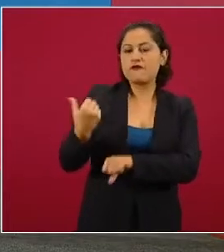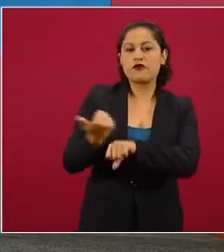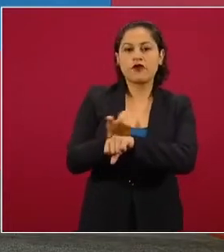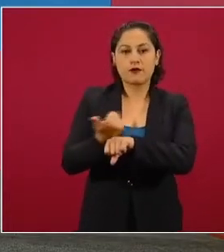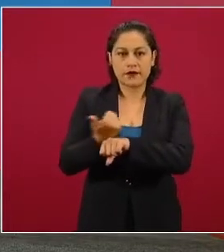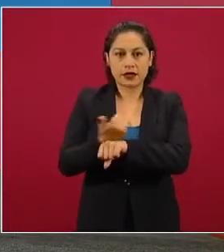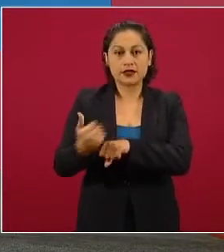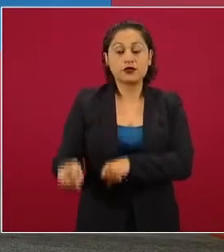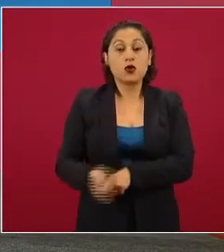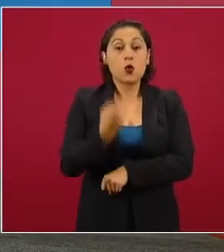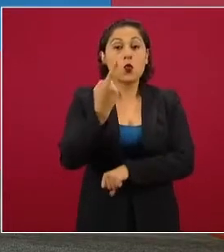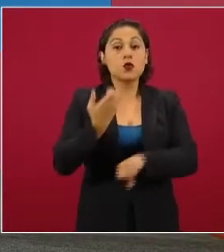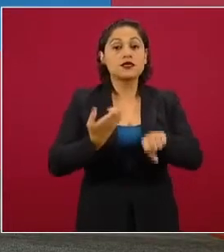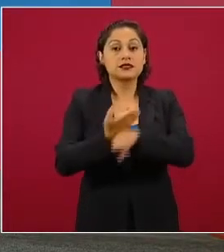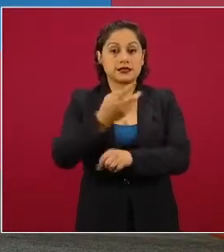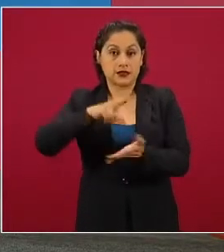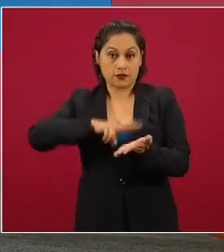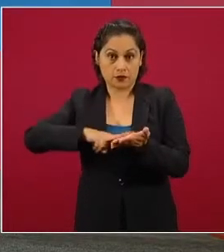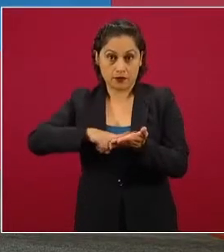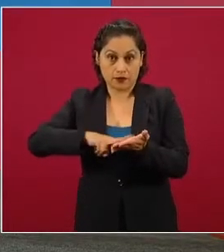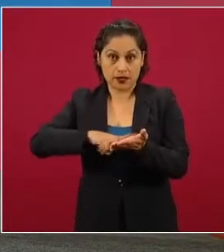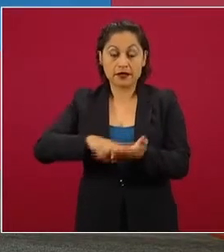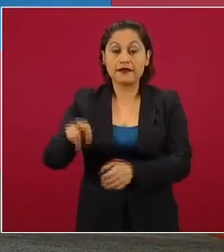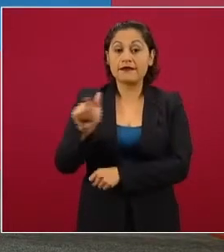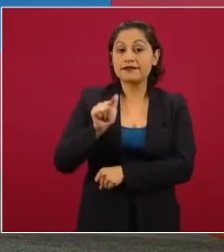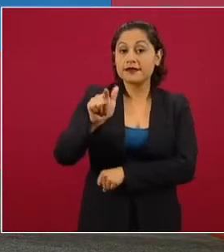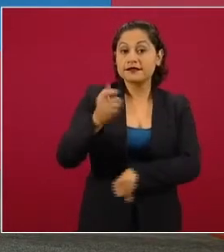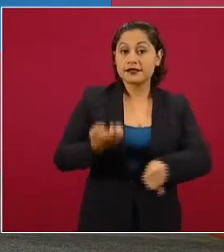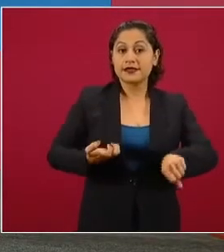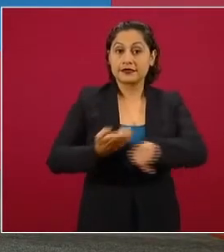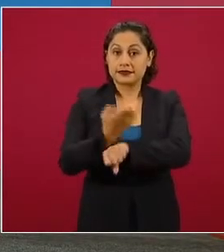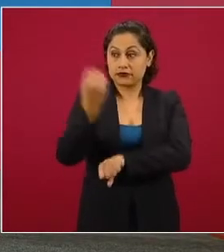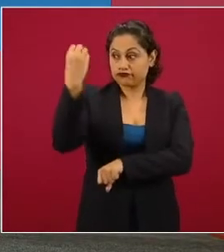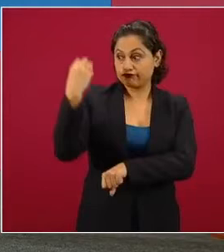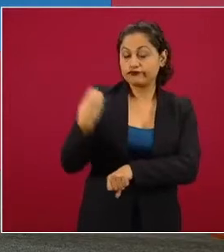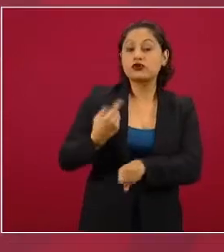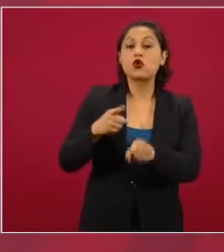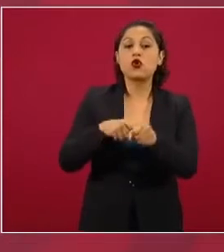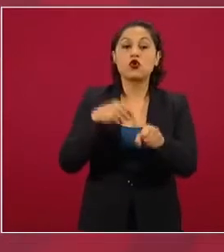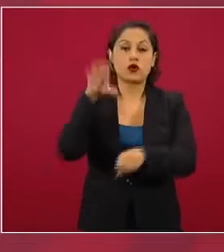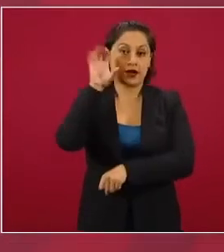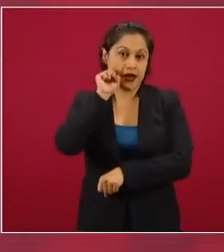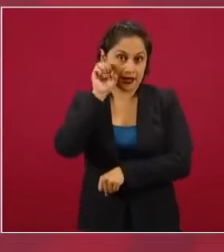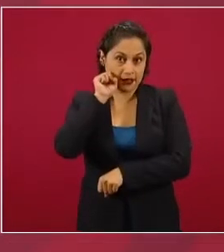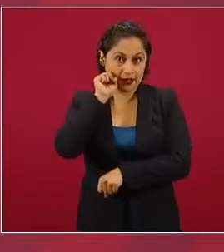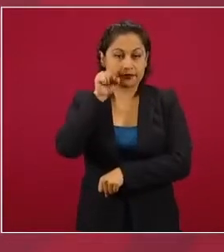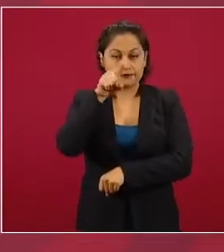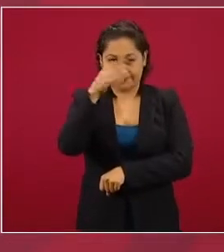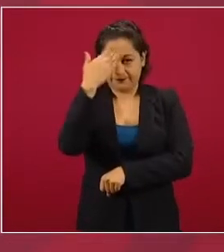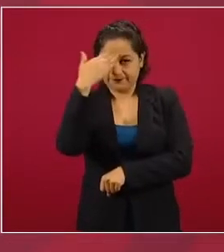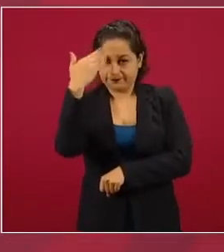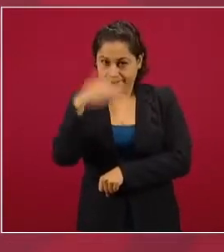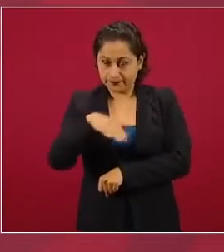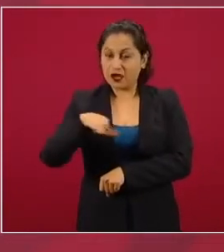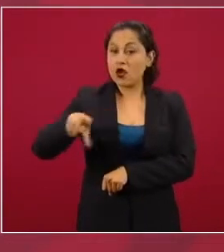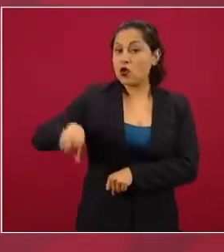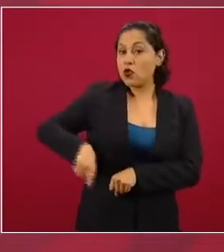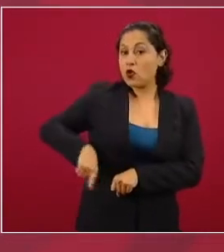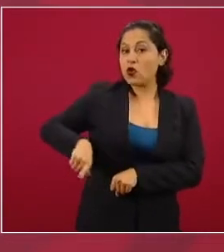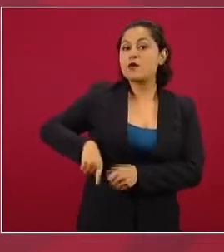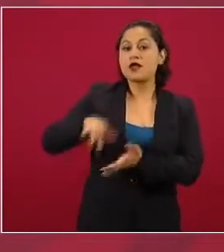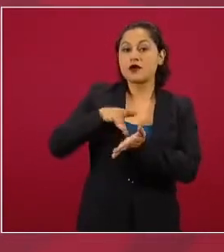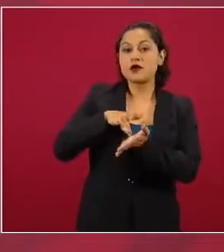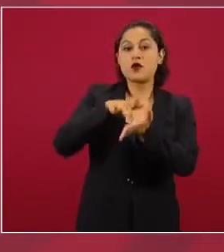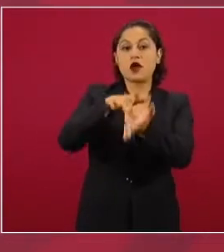en verde y 17 en el semáforo naranja, como ustedes saben. El gobierno apoya en estos días a